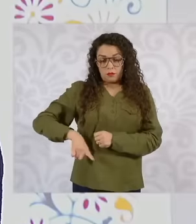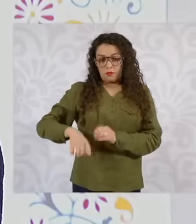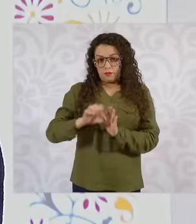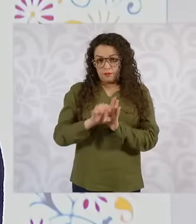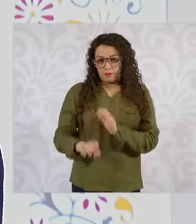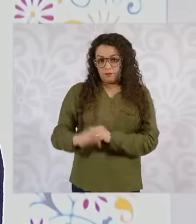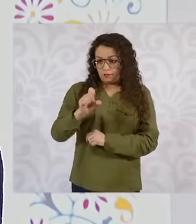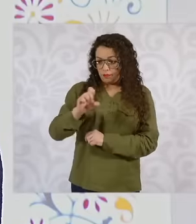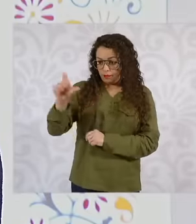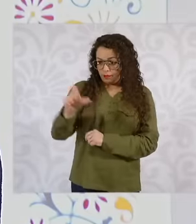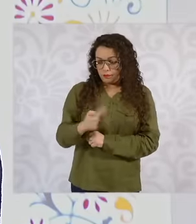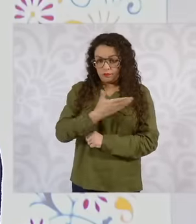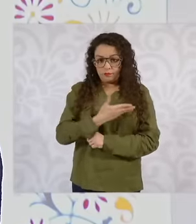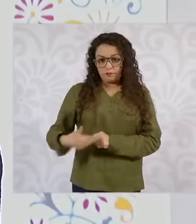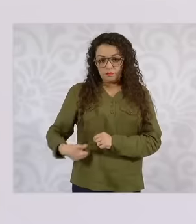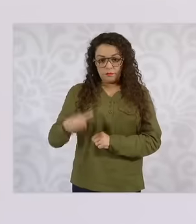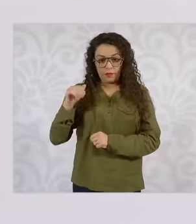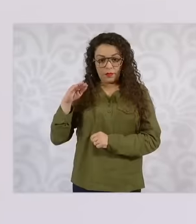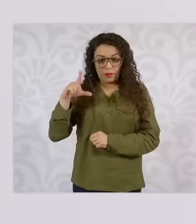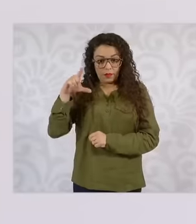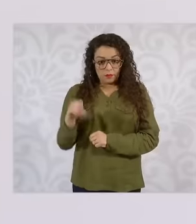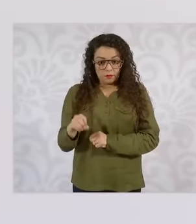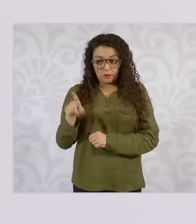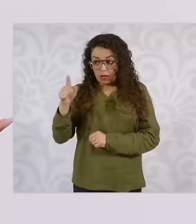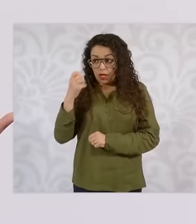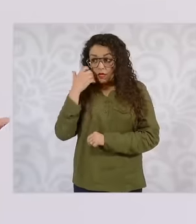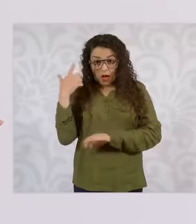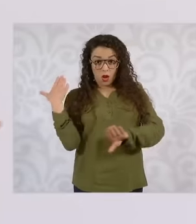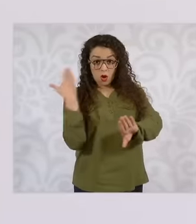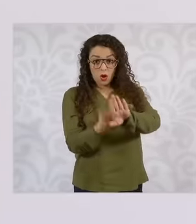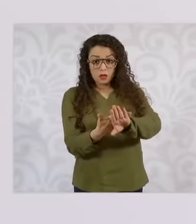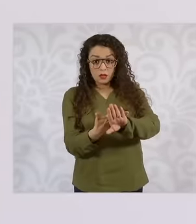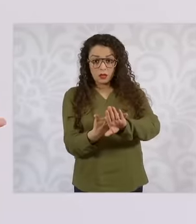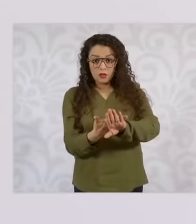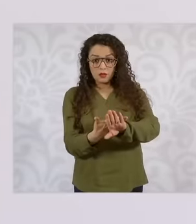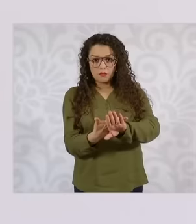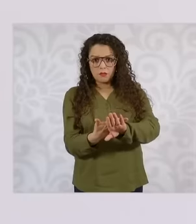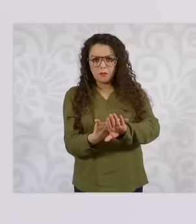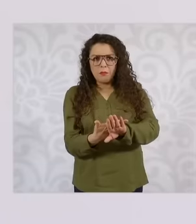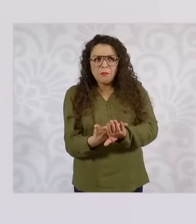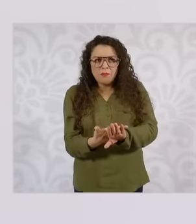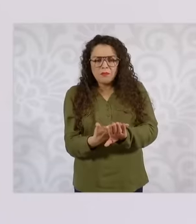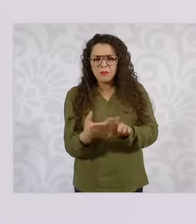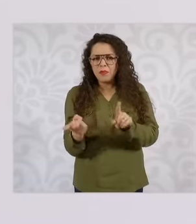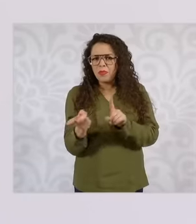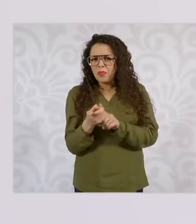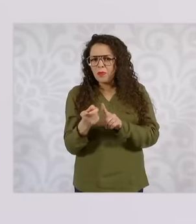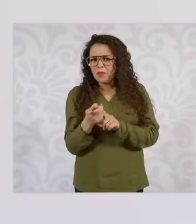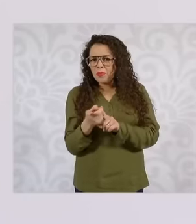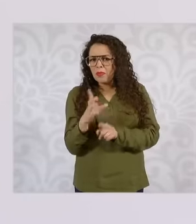presidente Andrés Manuel López Obrador, el expresidente Andrés Manuel López Obrador, pues ¿con qué sustento?